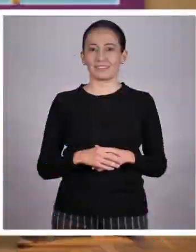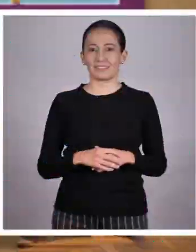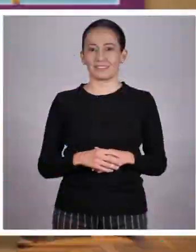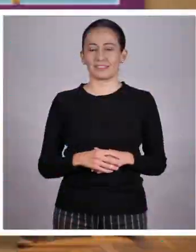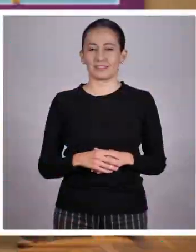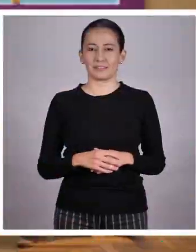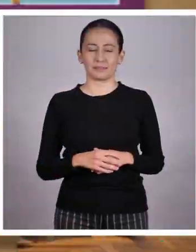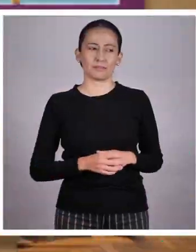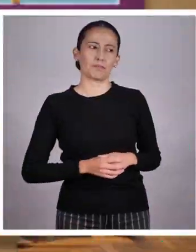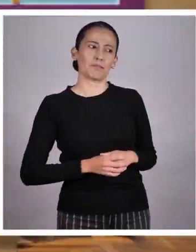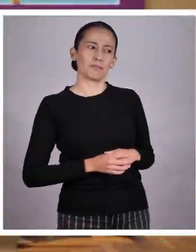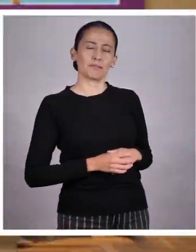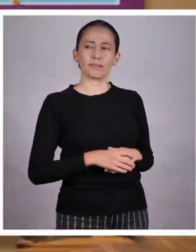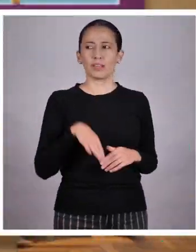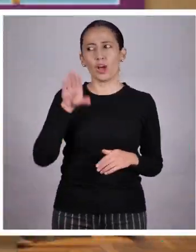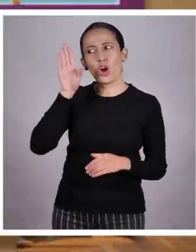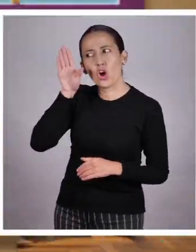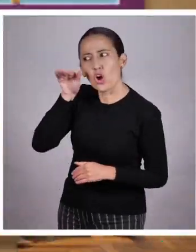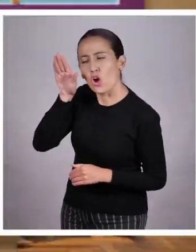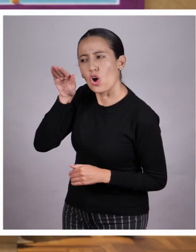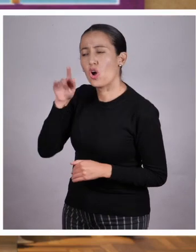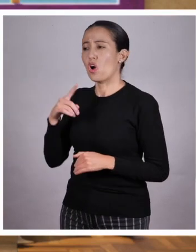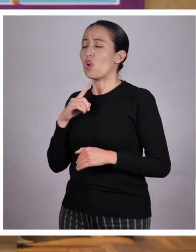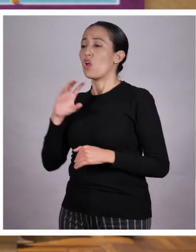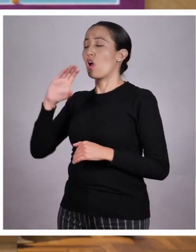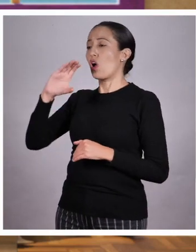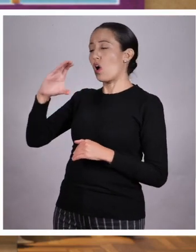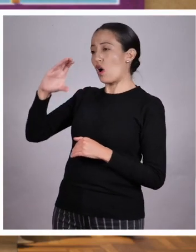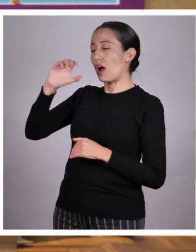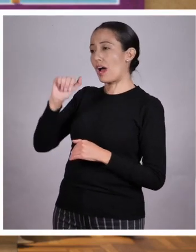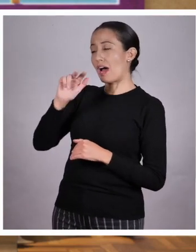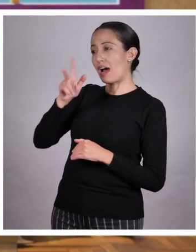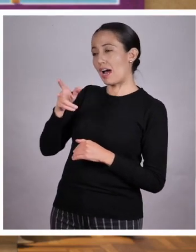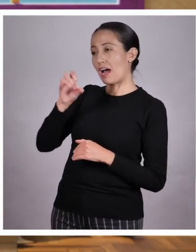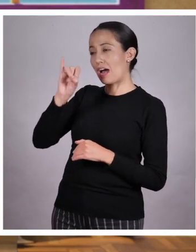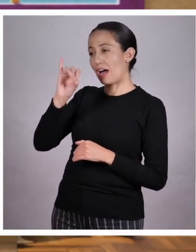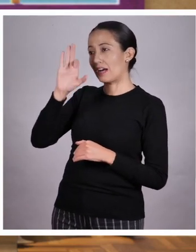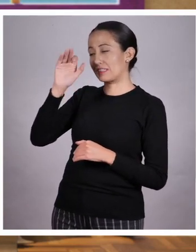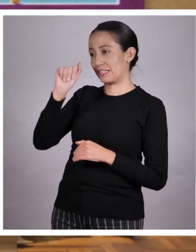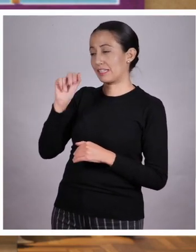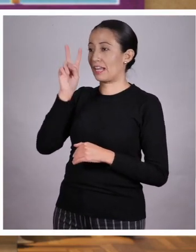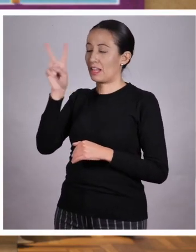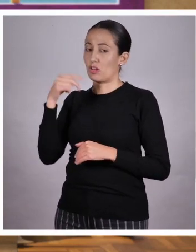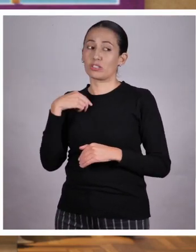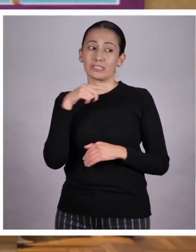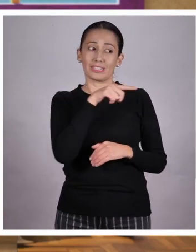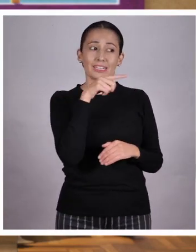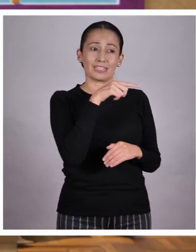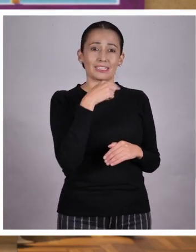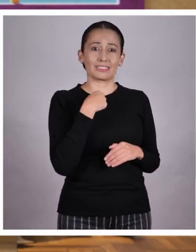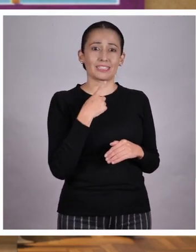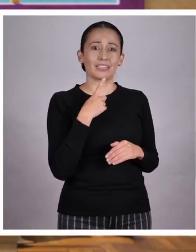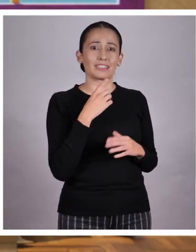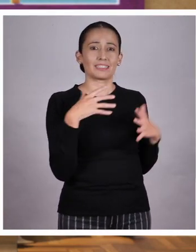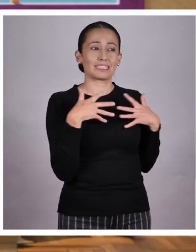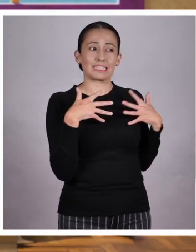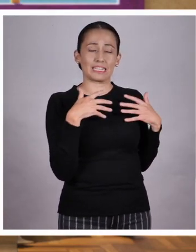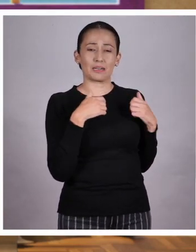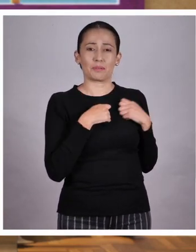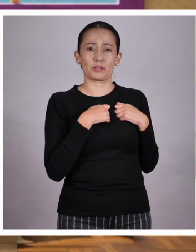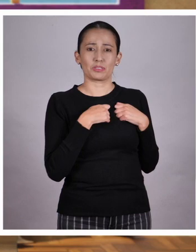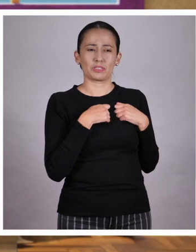Hola, linda títere, ¿cómo te llamas? Hola, ¿cómo estás? Yo soy Cachita 2 y este se llama Rick, está nervioso. Hola, soy